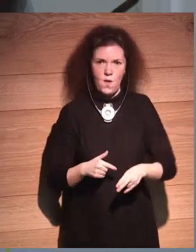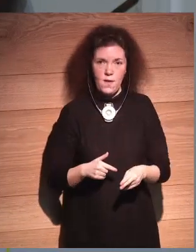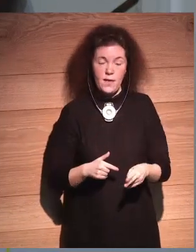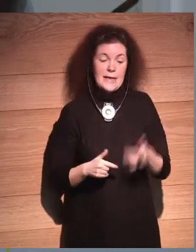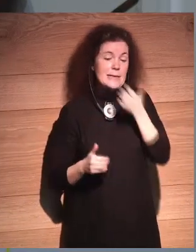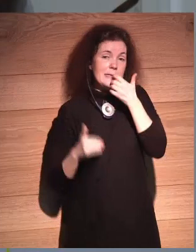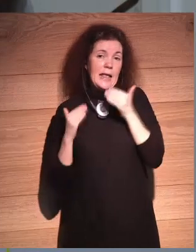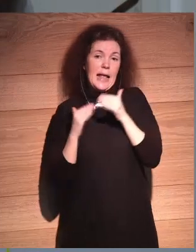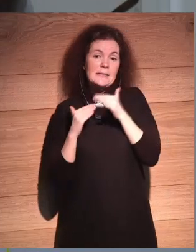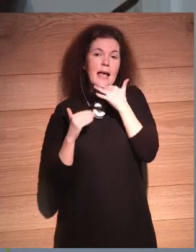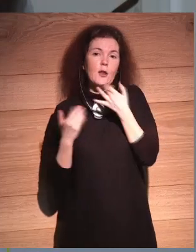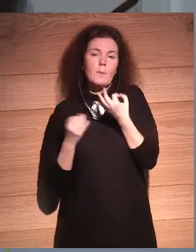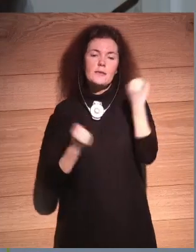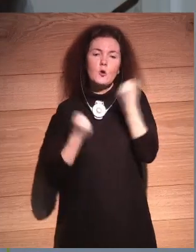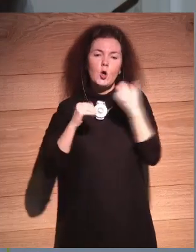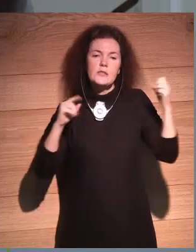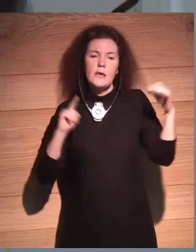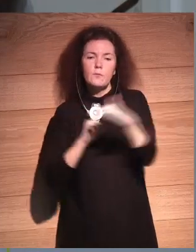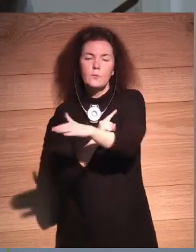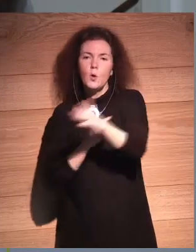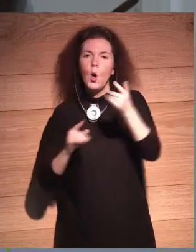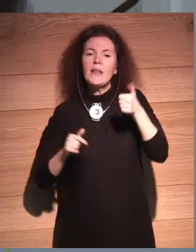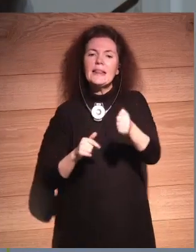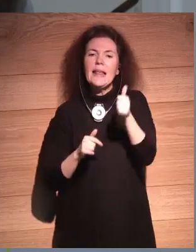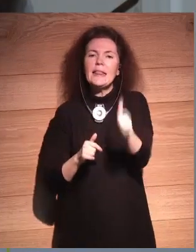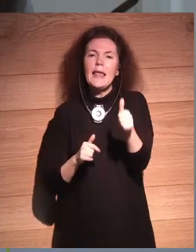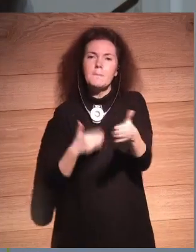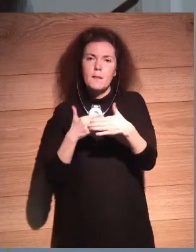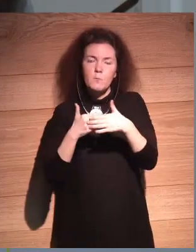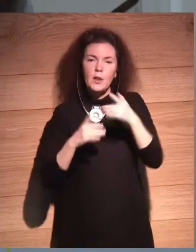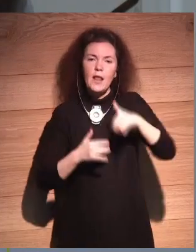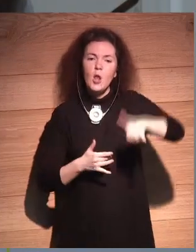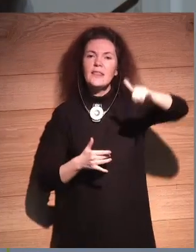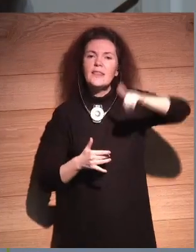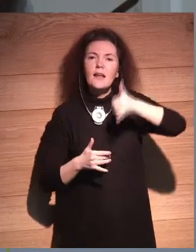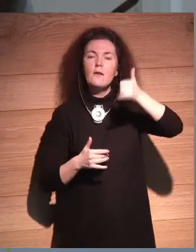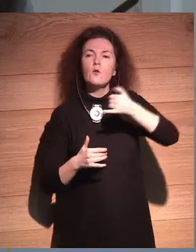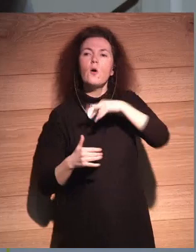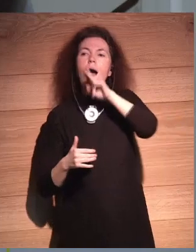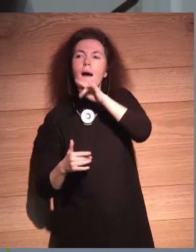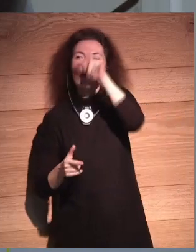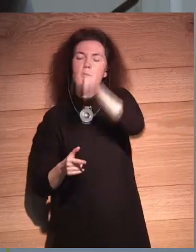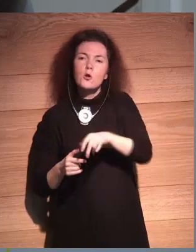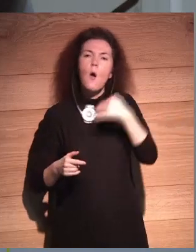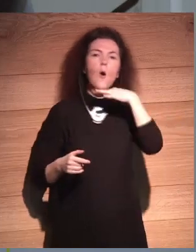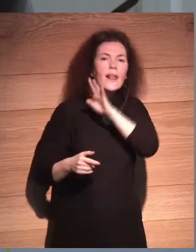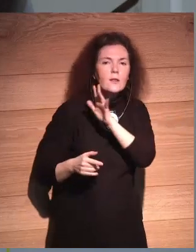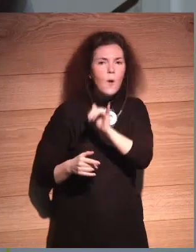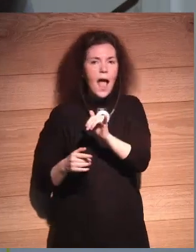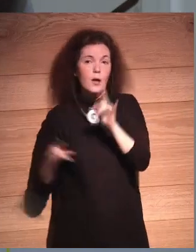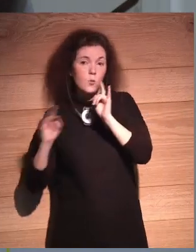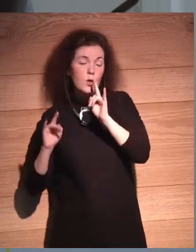Cuando estoy en casa siempre pasa algún coche, suena el timbre, el pitido o el zumbido del teléfono, alguien habla, susurra o grita.